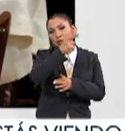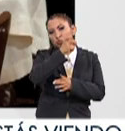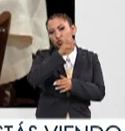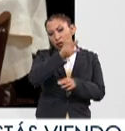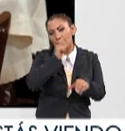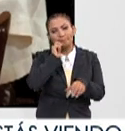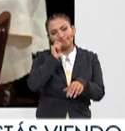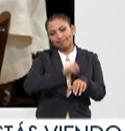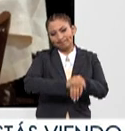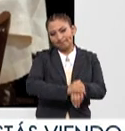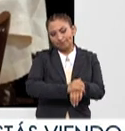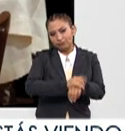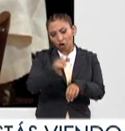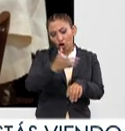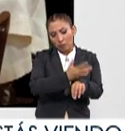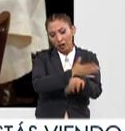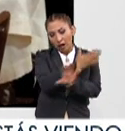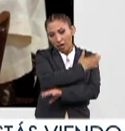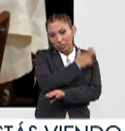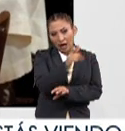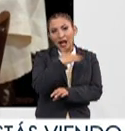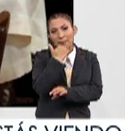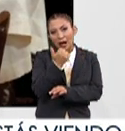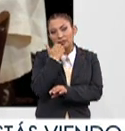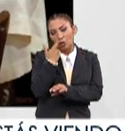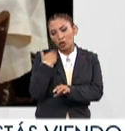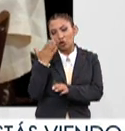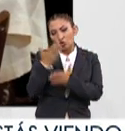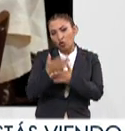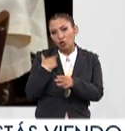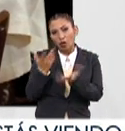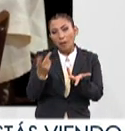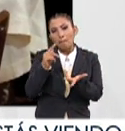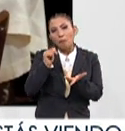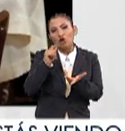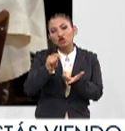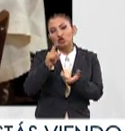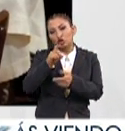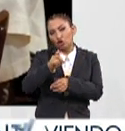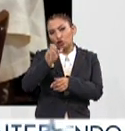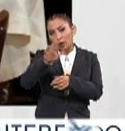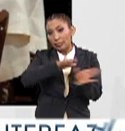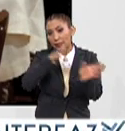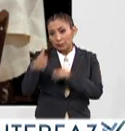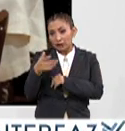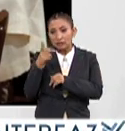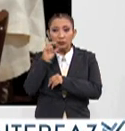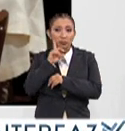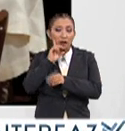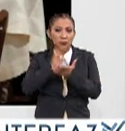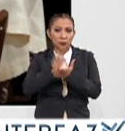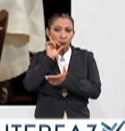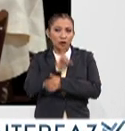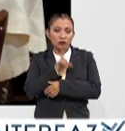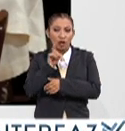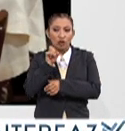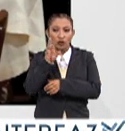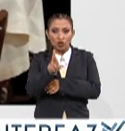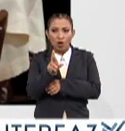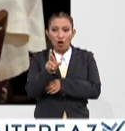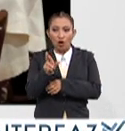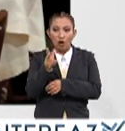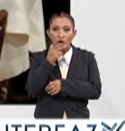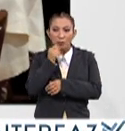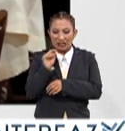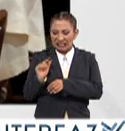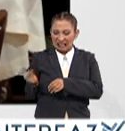muy cercano. Fuimos compañeros en Alemania cuando estuvimos haciendo el postdoctorado. Luego sigue la esposa del doctor que